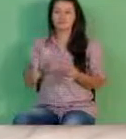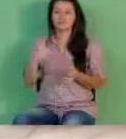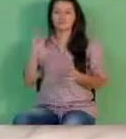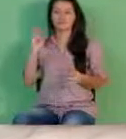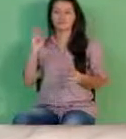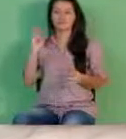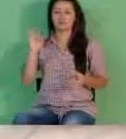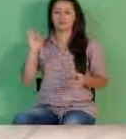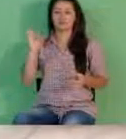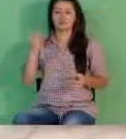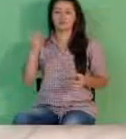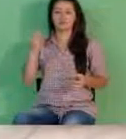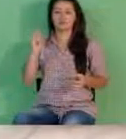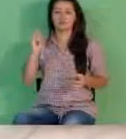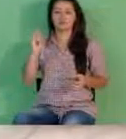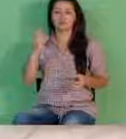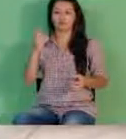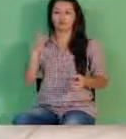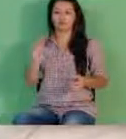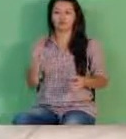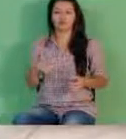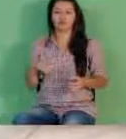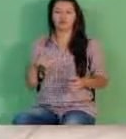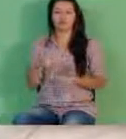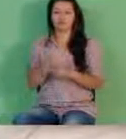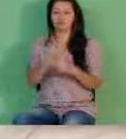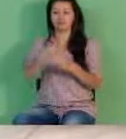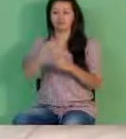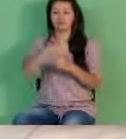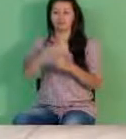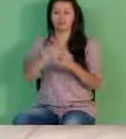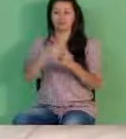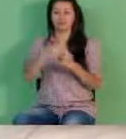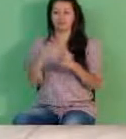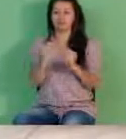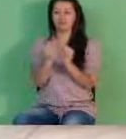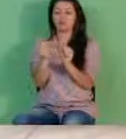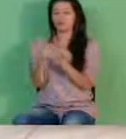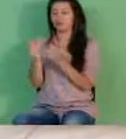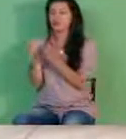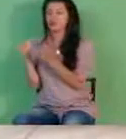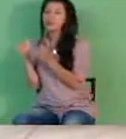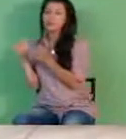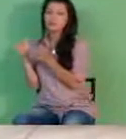a la población no solamente de la dorada sino de los municipios circunvecinos amplia